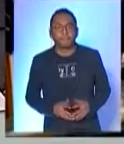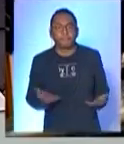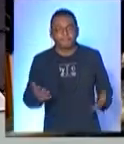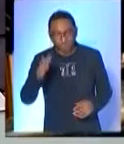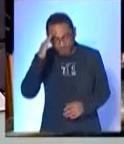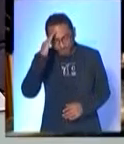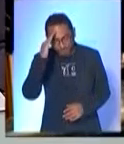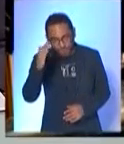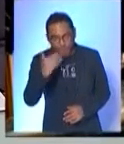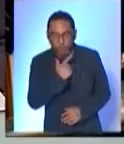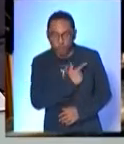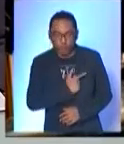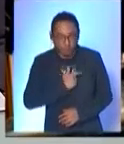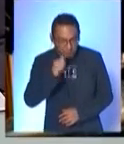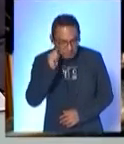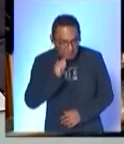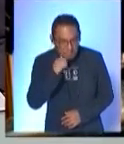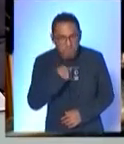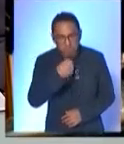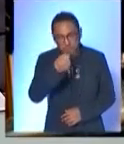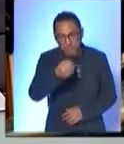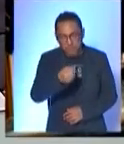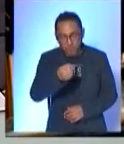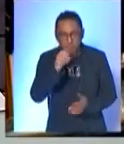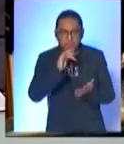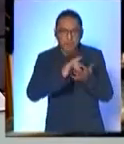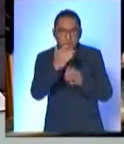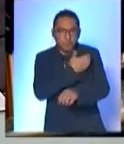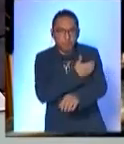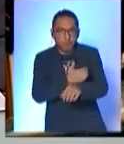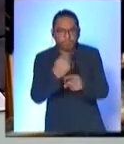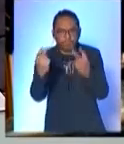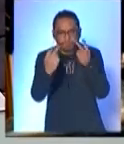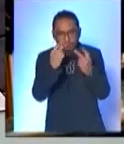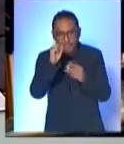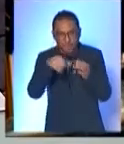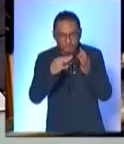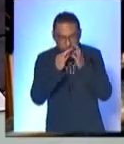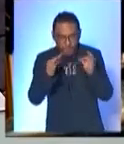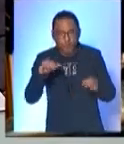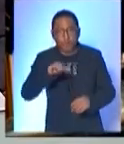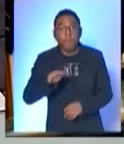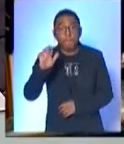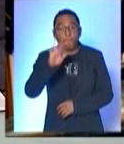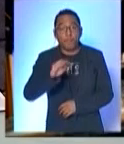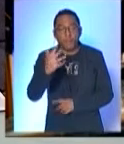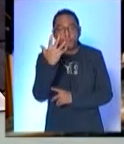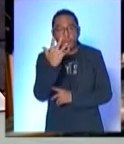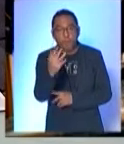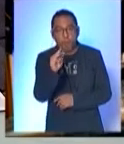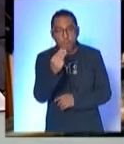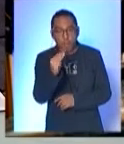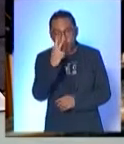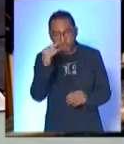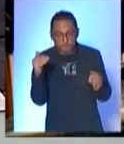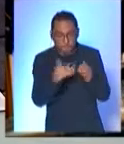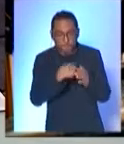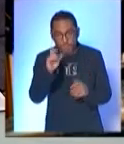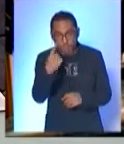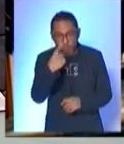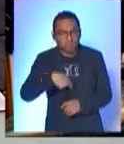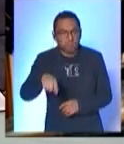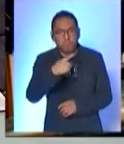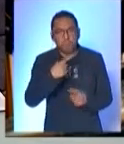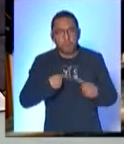Hola, ¿qué tal? Les saludo con el gusto de siempre. Gracias por acompañarnos en SM Noticias, hoy miércoles 5 de mayo del 2021. Saludo a usted, que